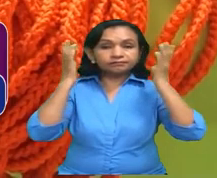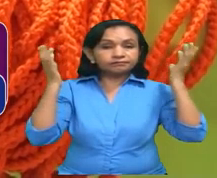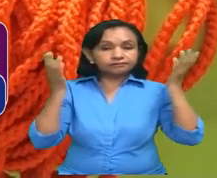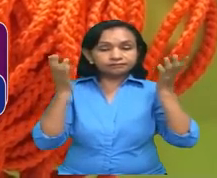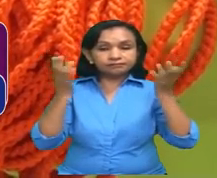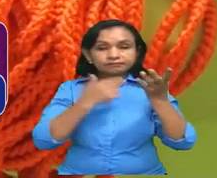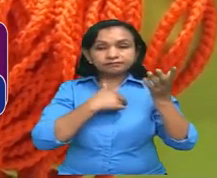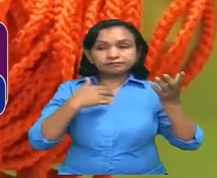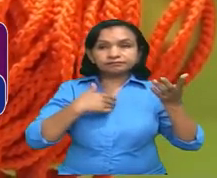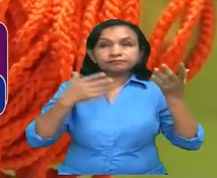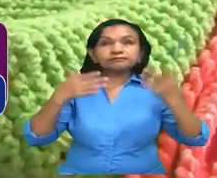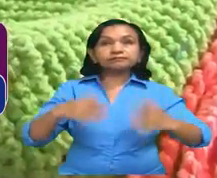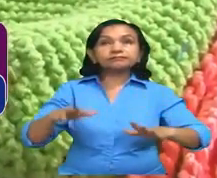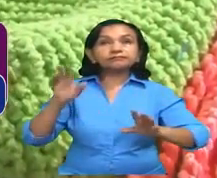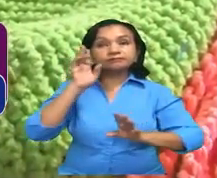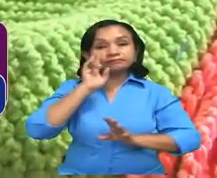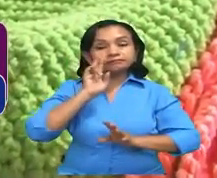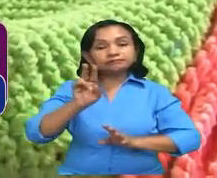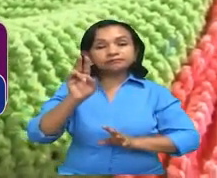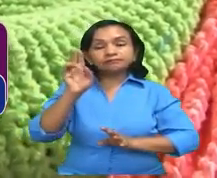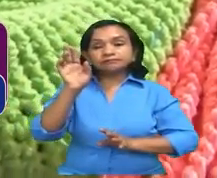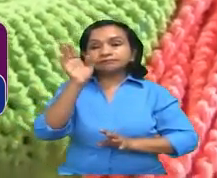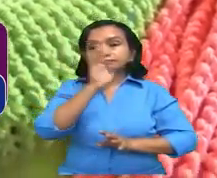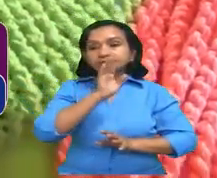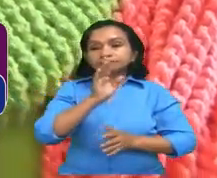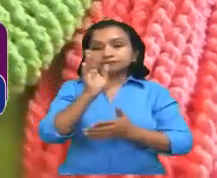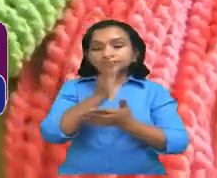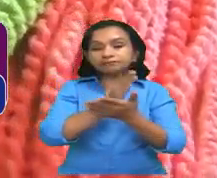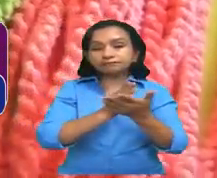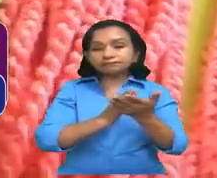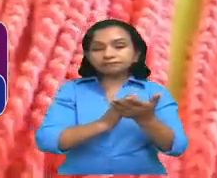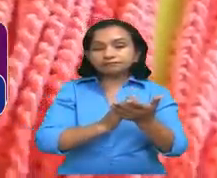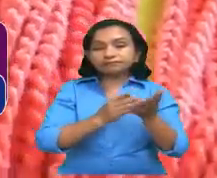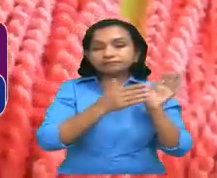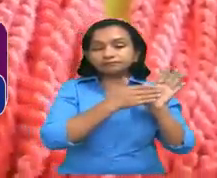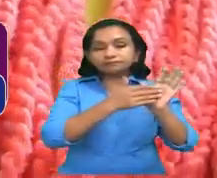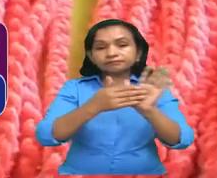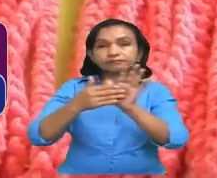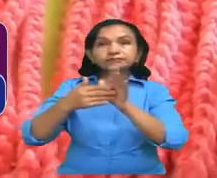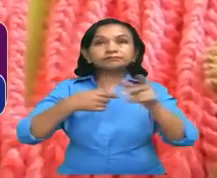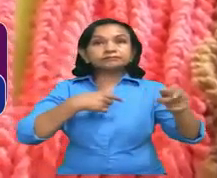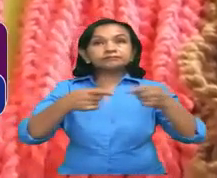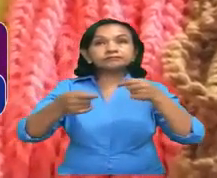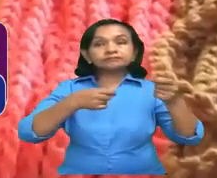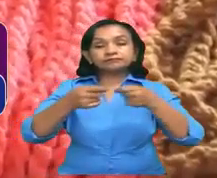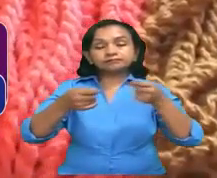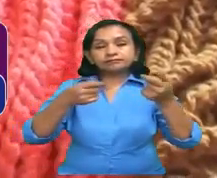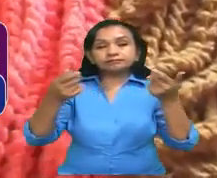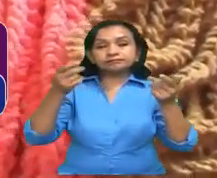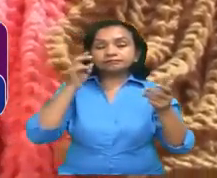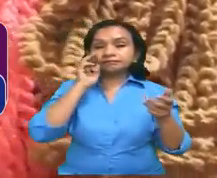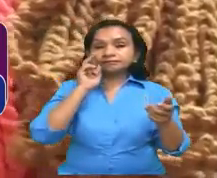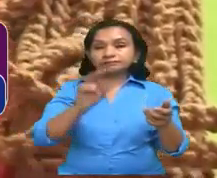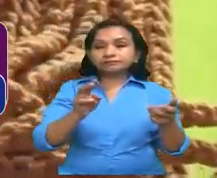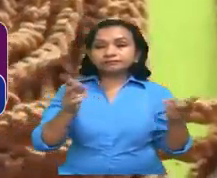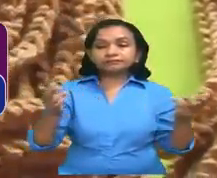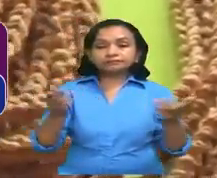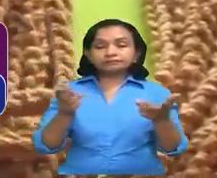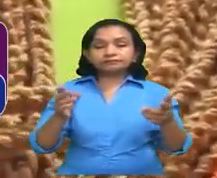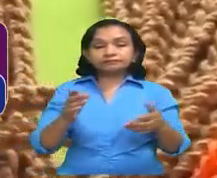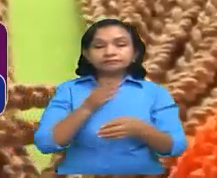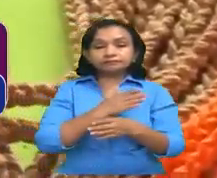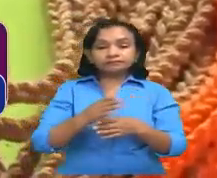llevaron el tema de las gigantonas y de los enanos cabezones, que es parte de nuestra cultura y también es parte de la artesanía,